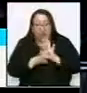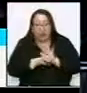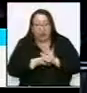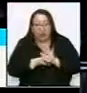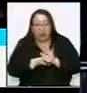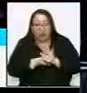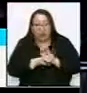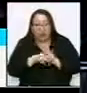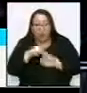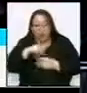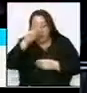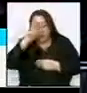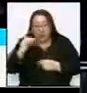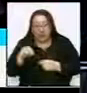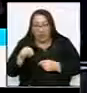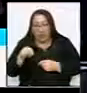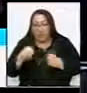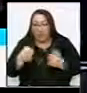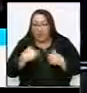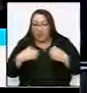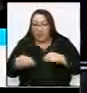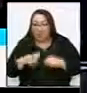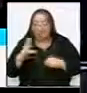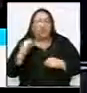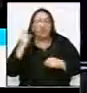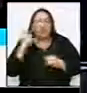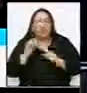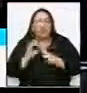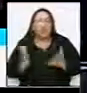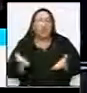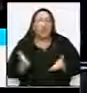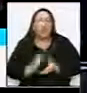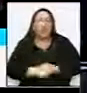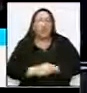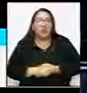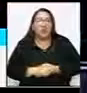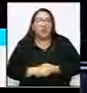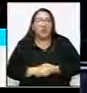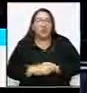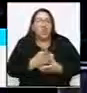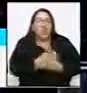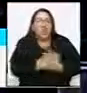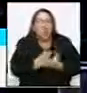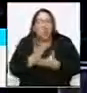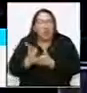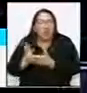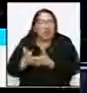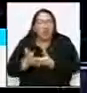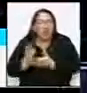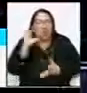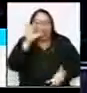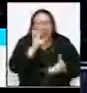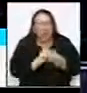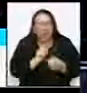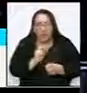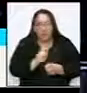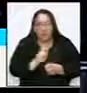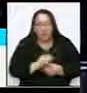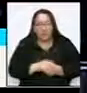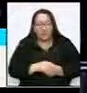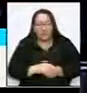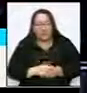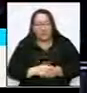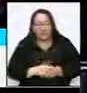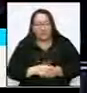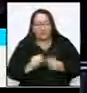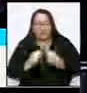Constitución peruana se tiene que hacer no solamente de una manera sistemática, en su integridad, no en la literalidad